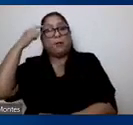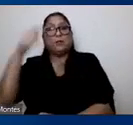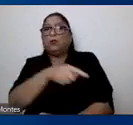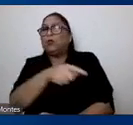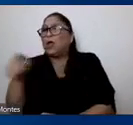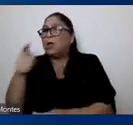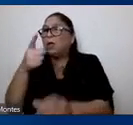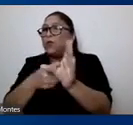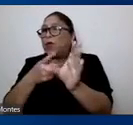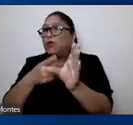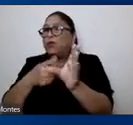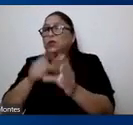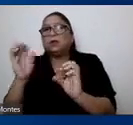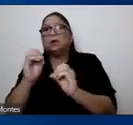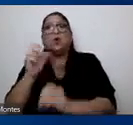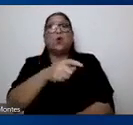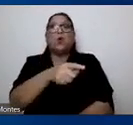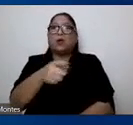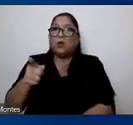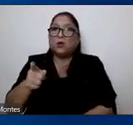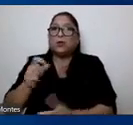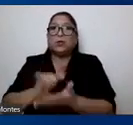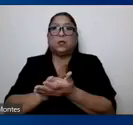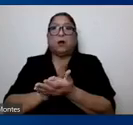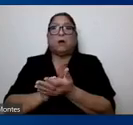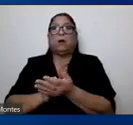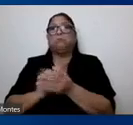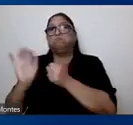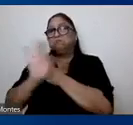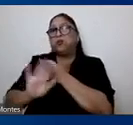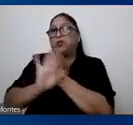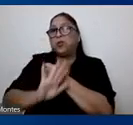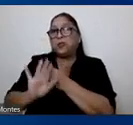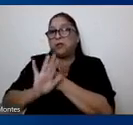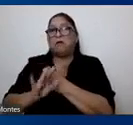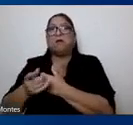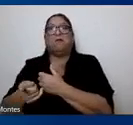subversivos o que estaban tapando, que estaban siendo